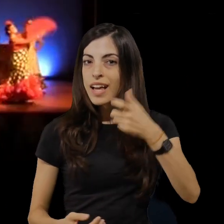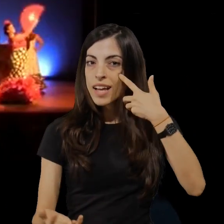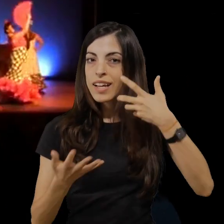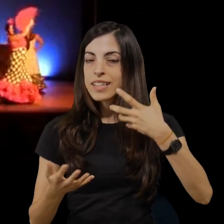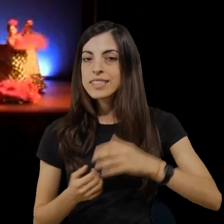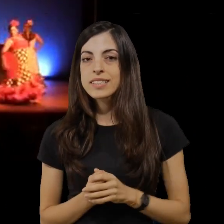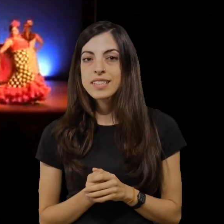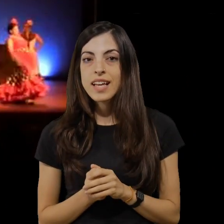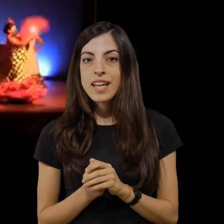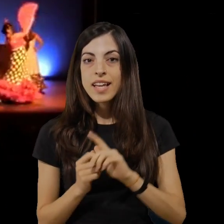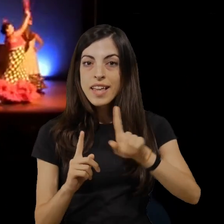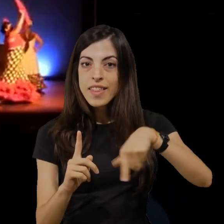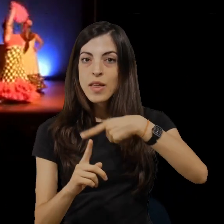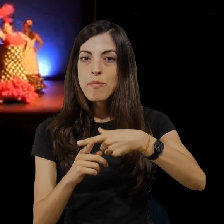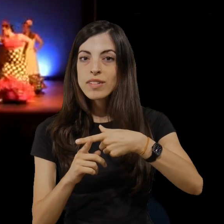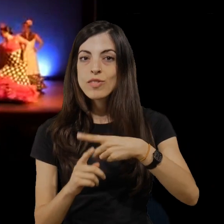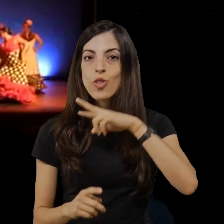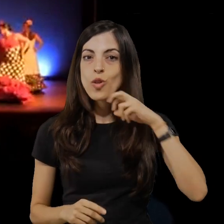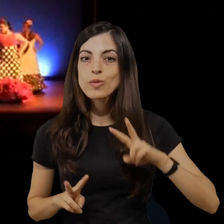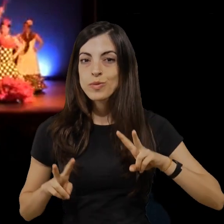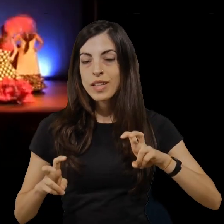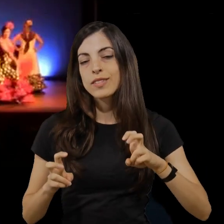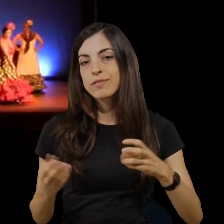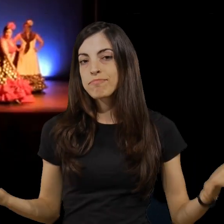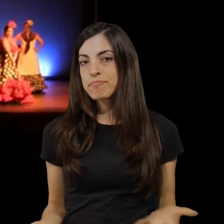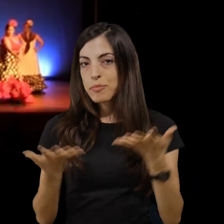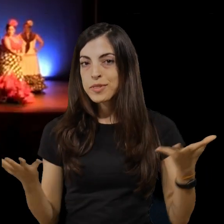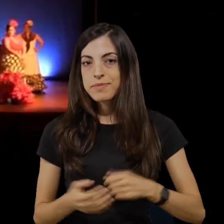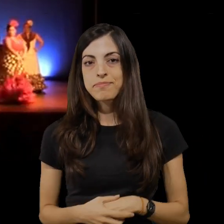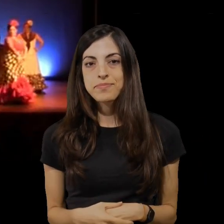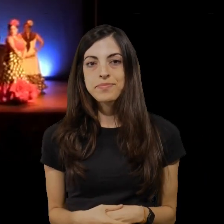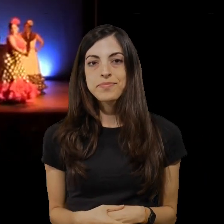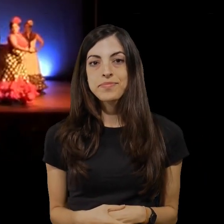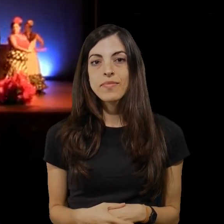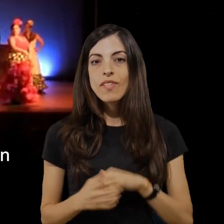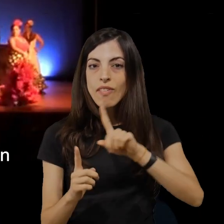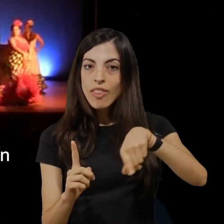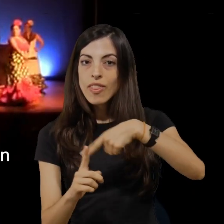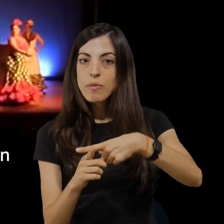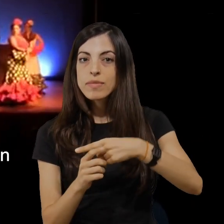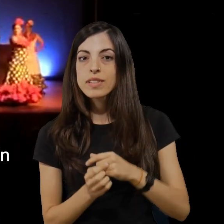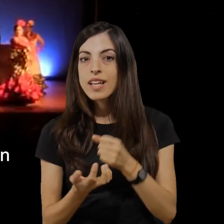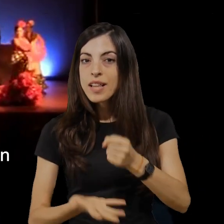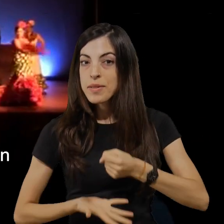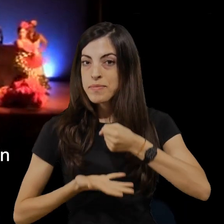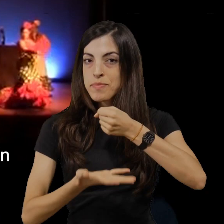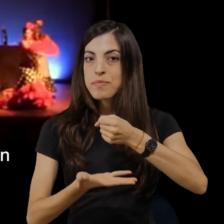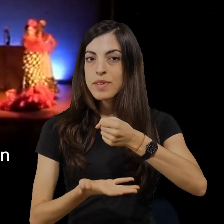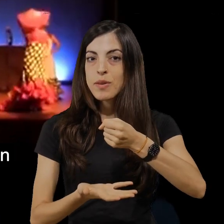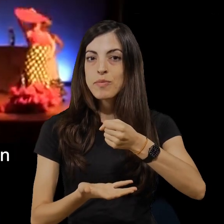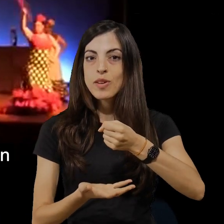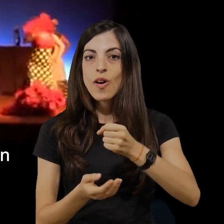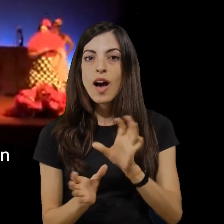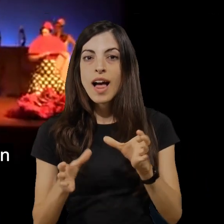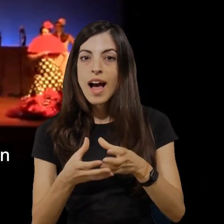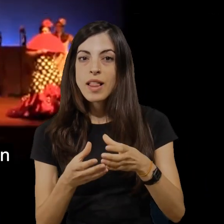se les da reconocimiento a artistas consagrados y se impulsa a nuevos valores. Además se entregará el cordobán flamenco a la peña